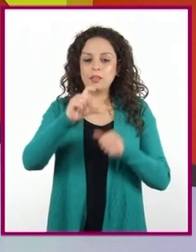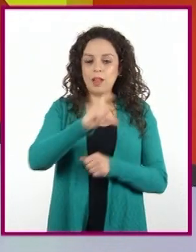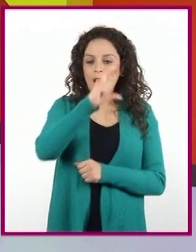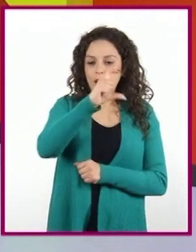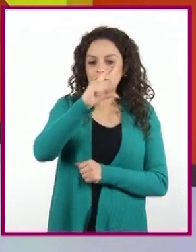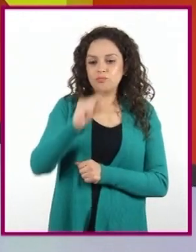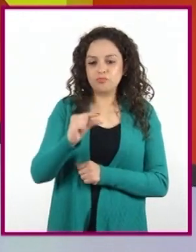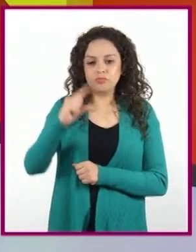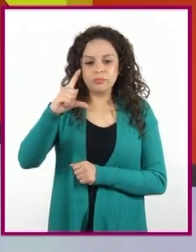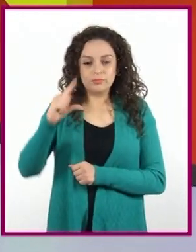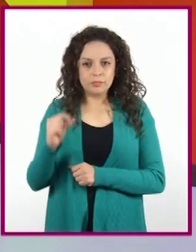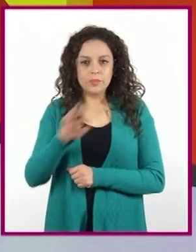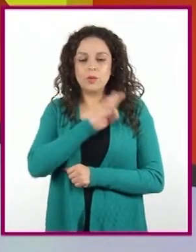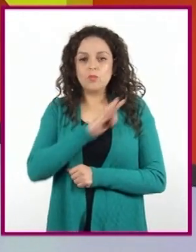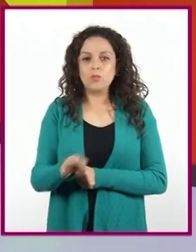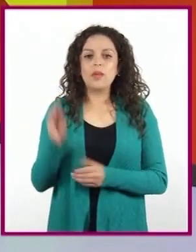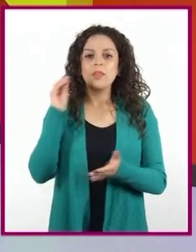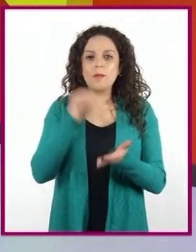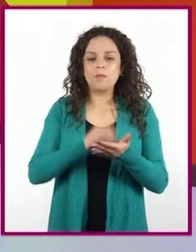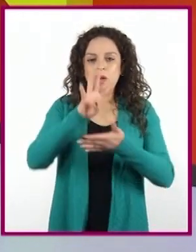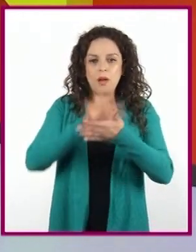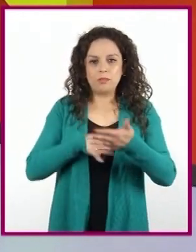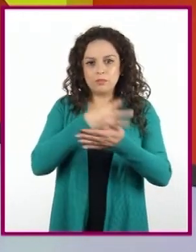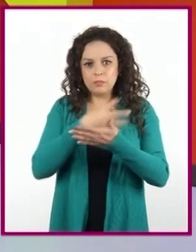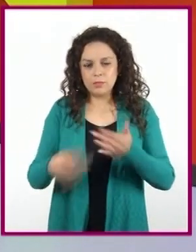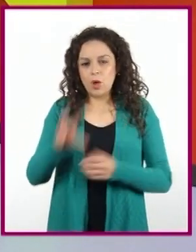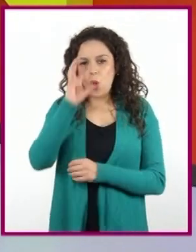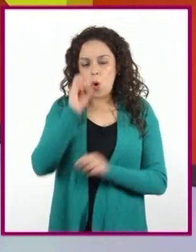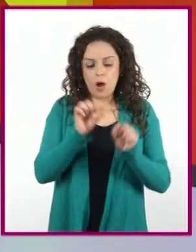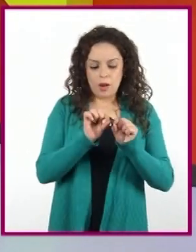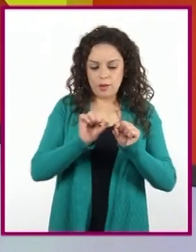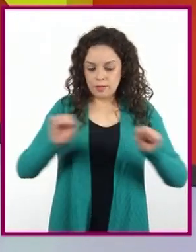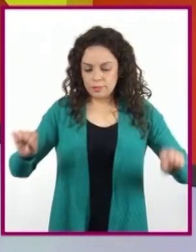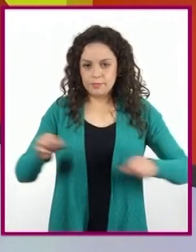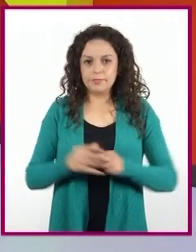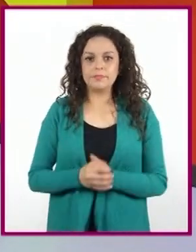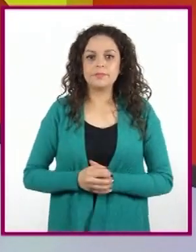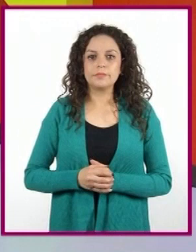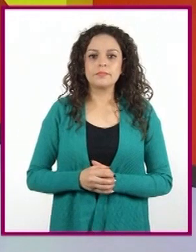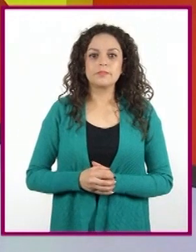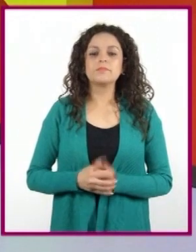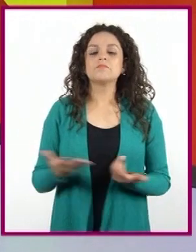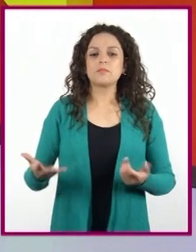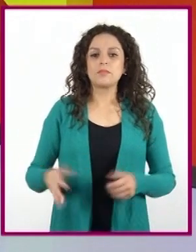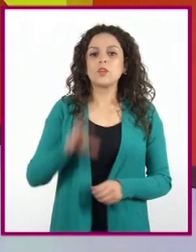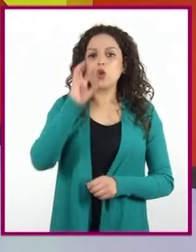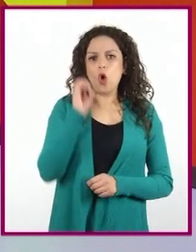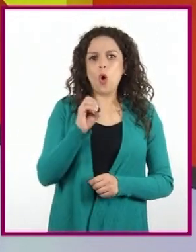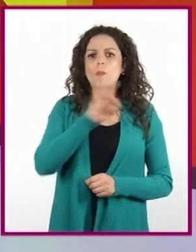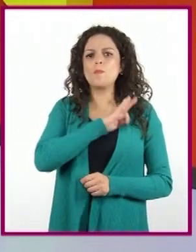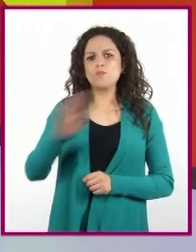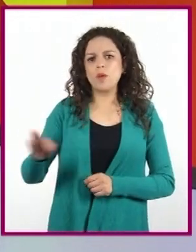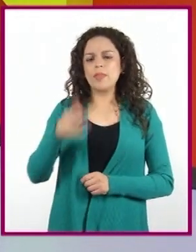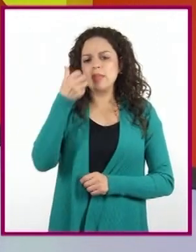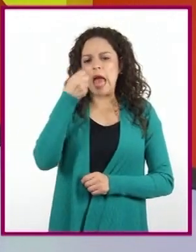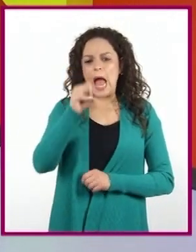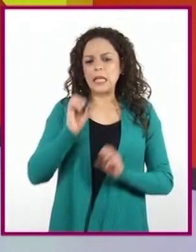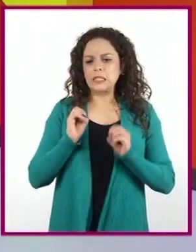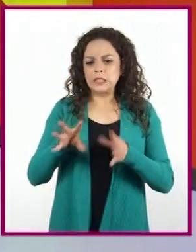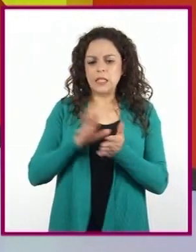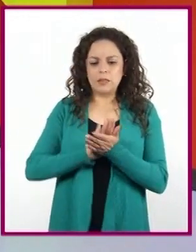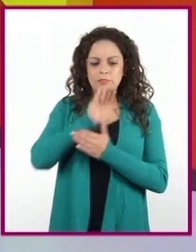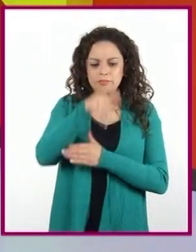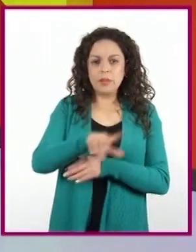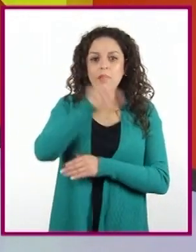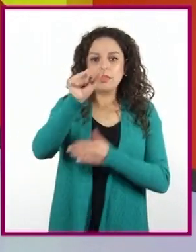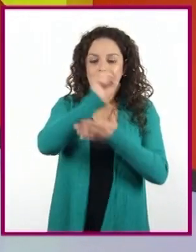tener líneas o recuadros para escribir, ser un machote o formato para rellenar, o bien pueden